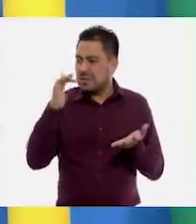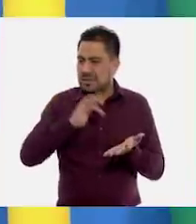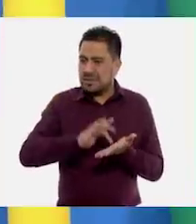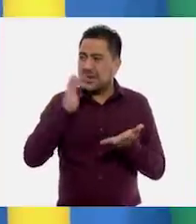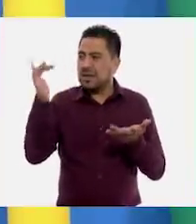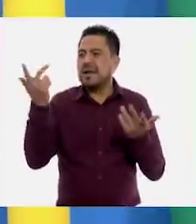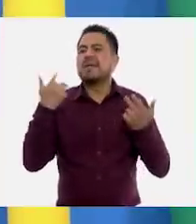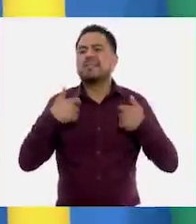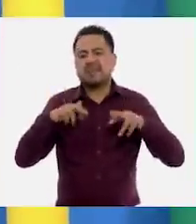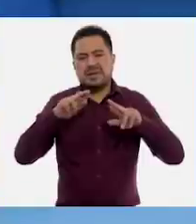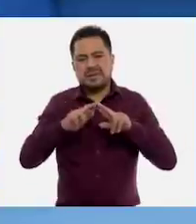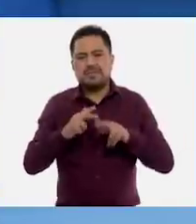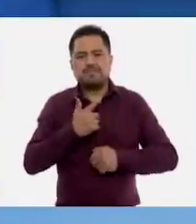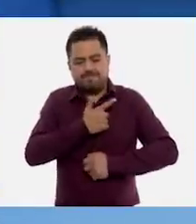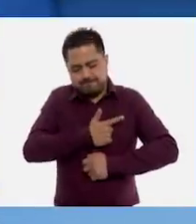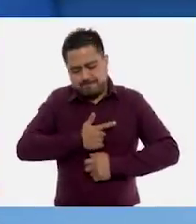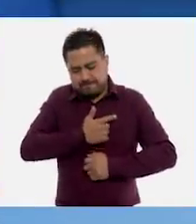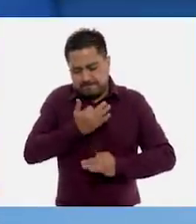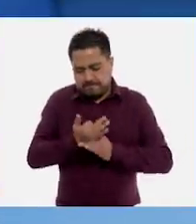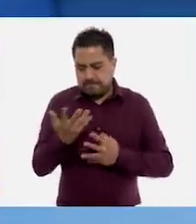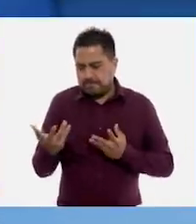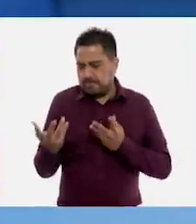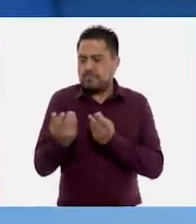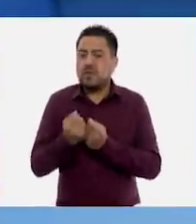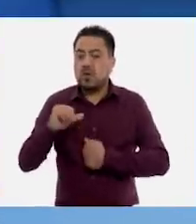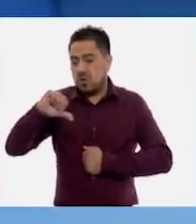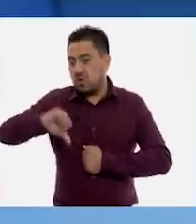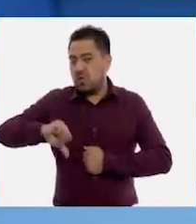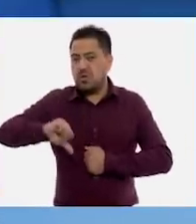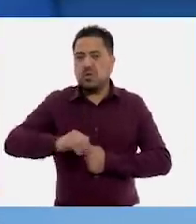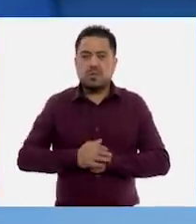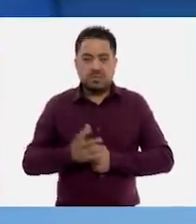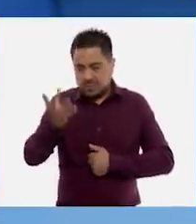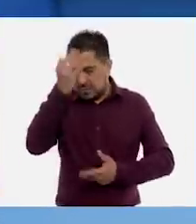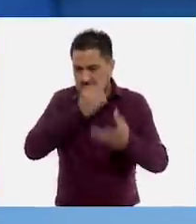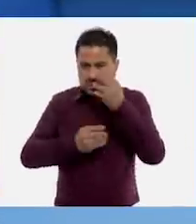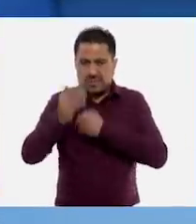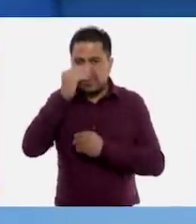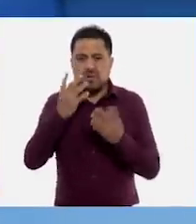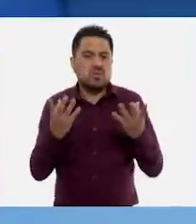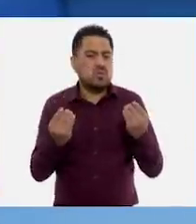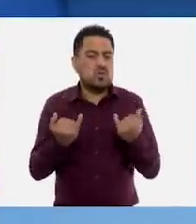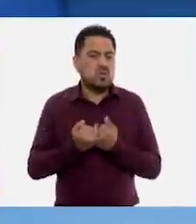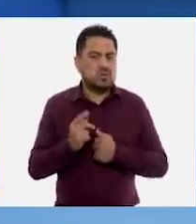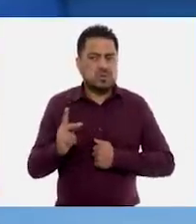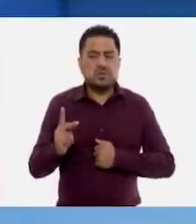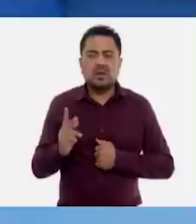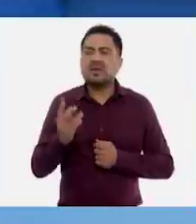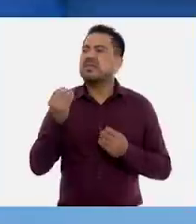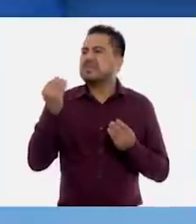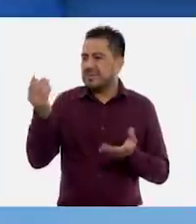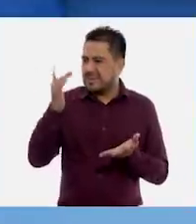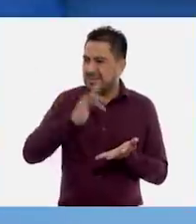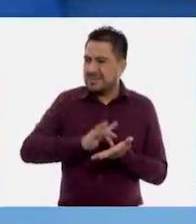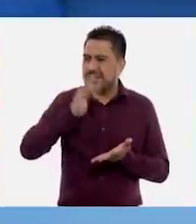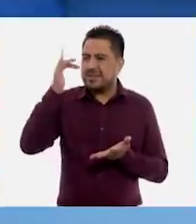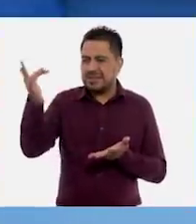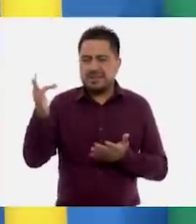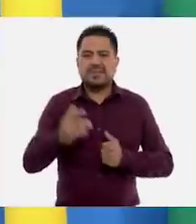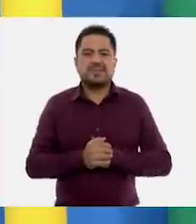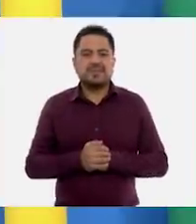gracias, maestra Andrea. Fue un placer estar contigo el día de hoy y aprender tanto. Muchas gracias,